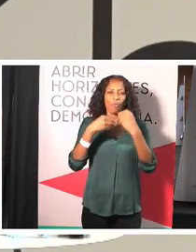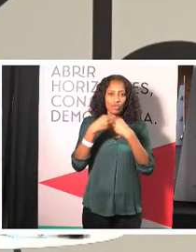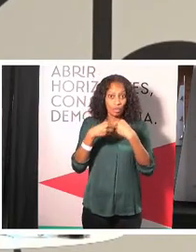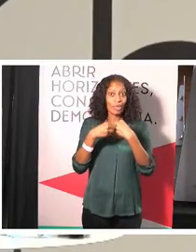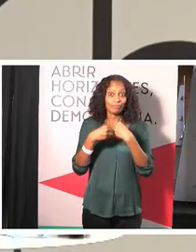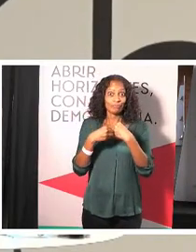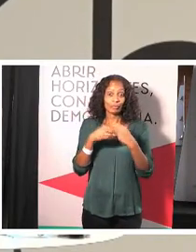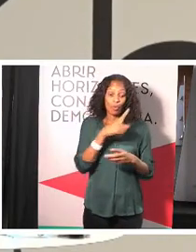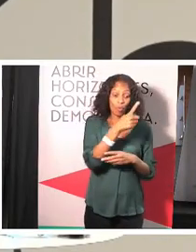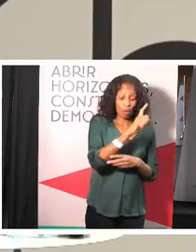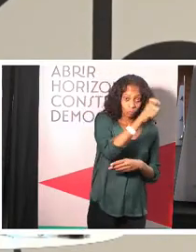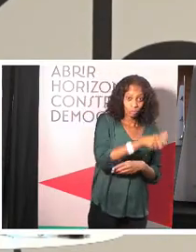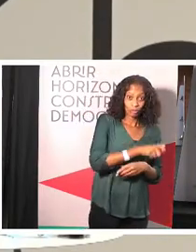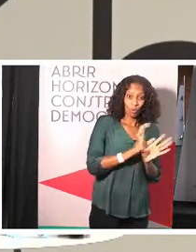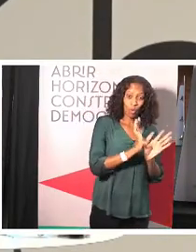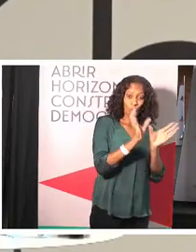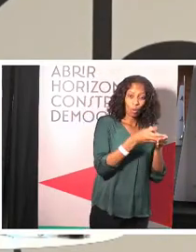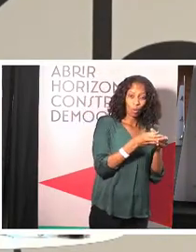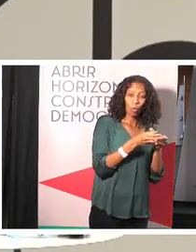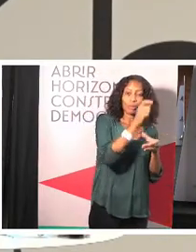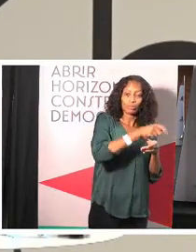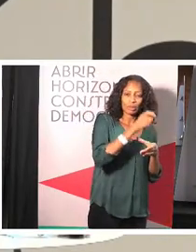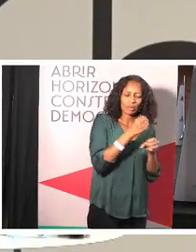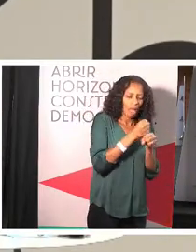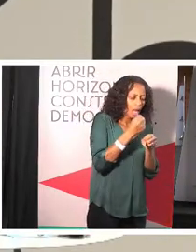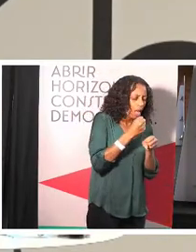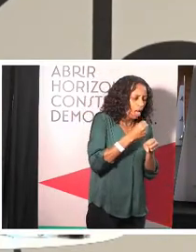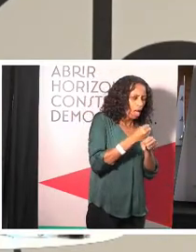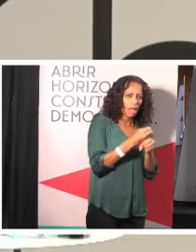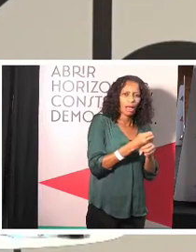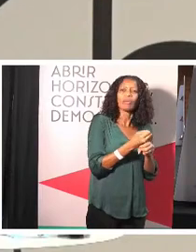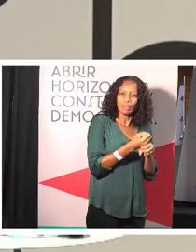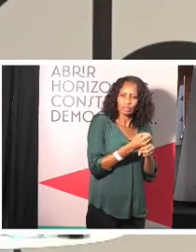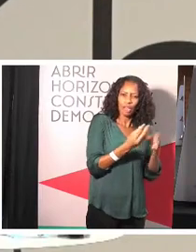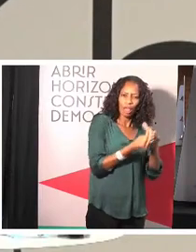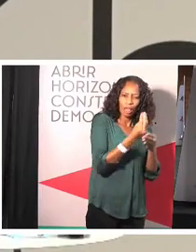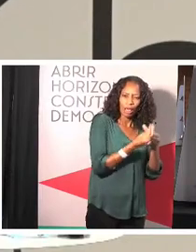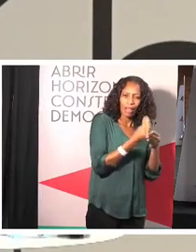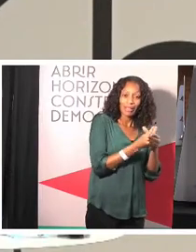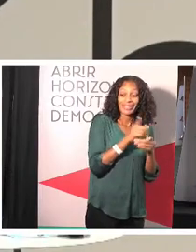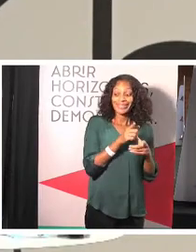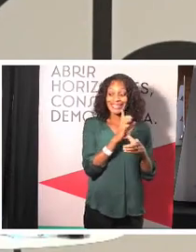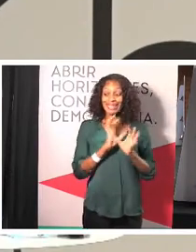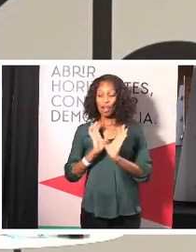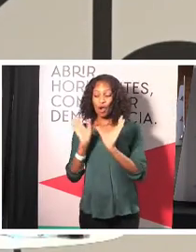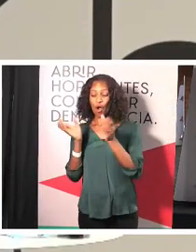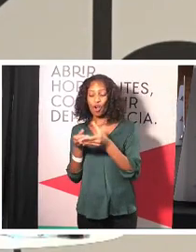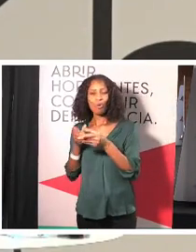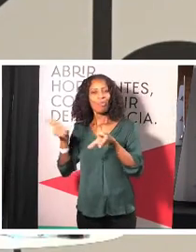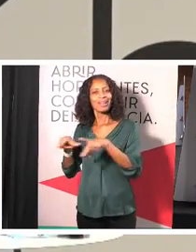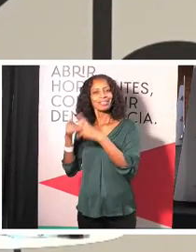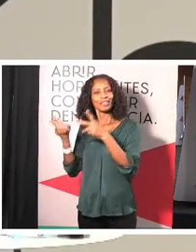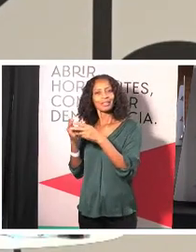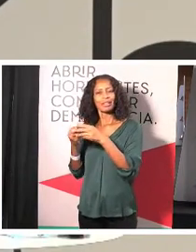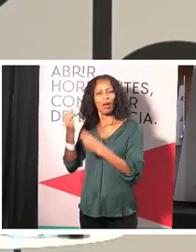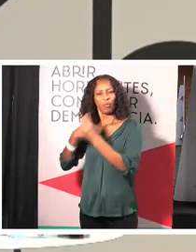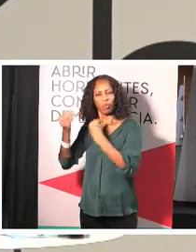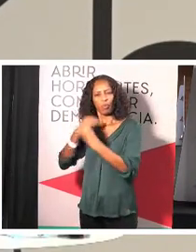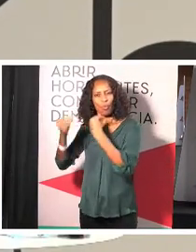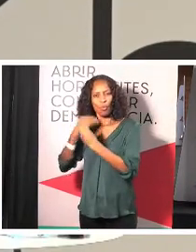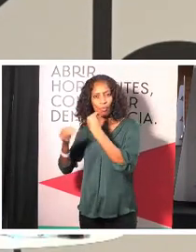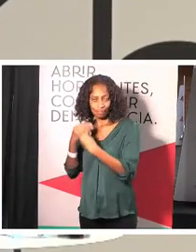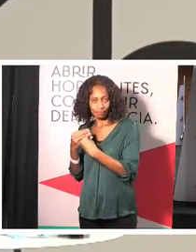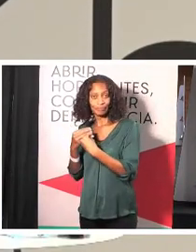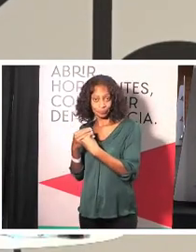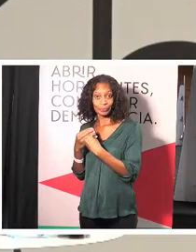espiral enorme de trabajo, consumo y endeudamiento sirva para generar el máximo de riqueza con el